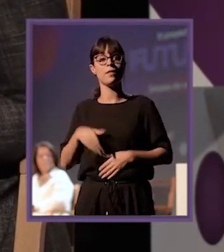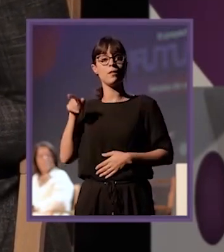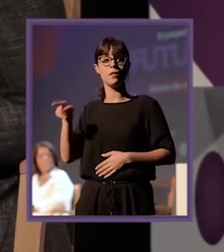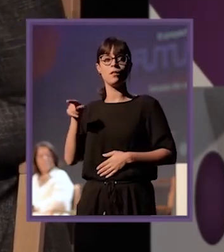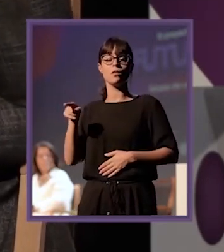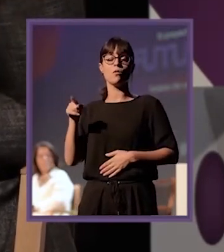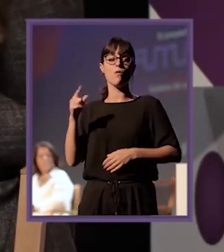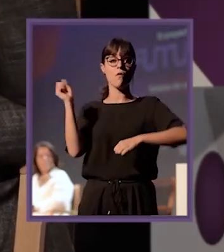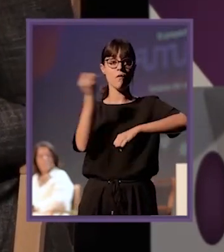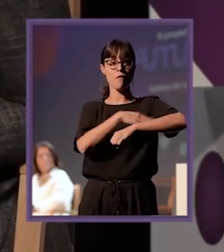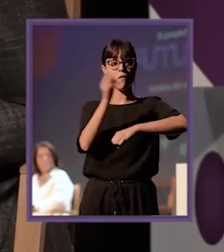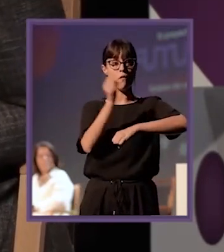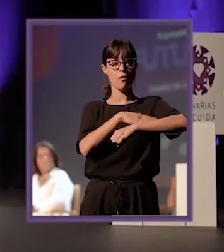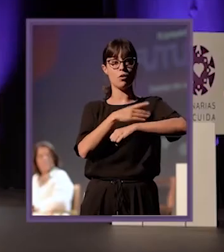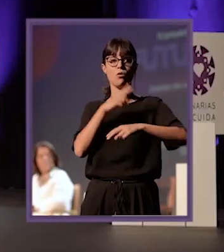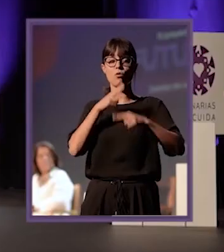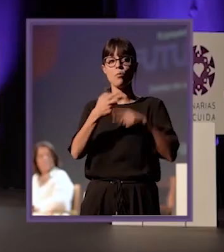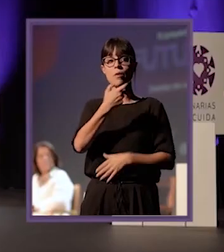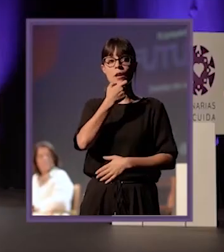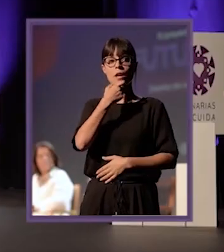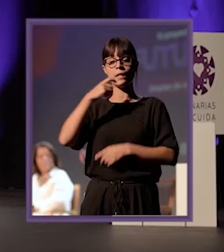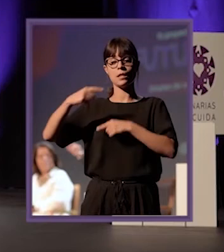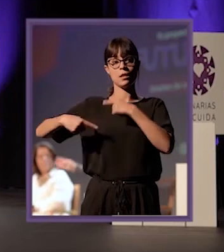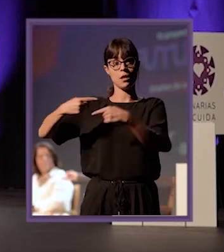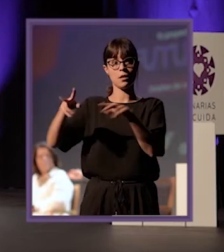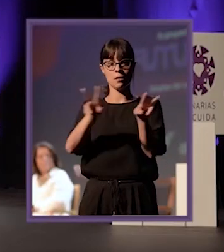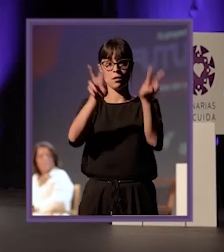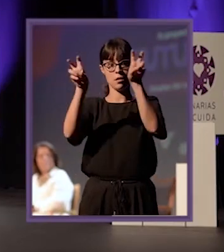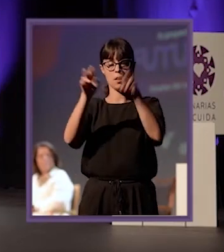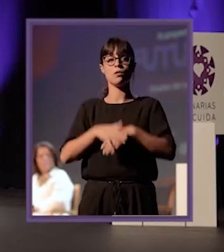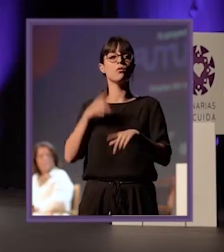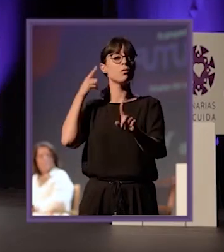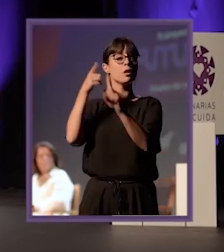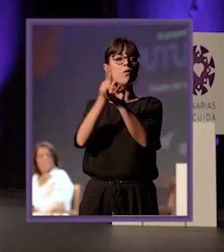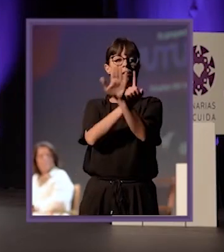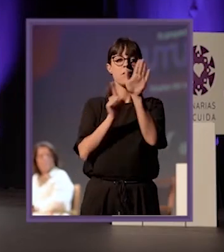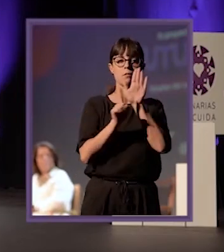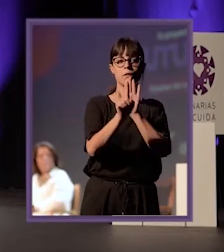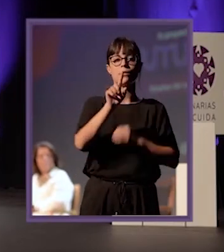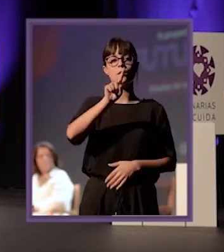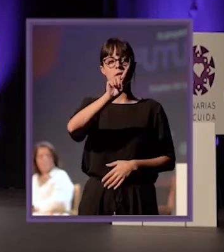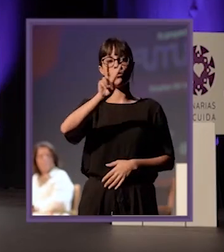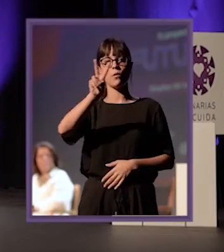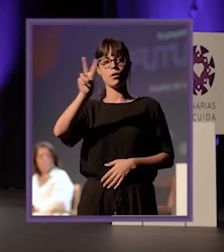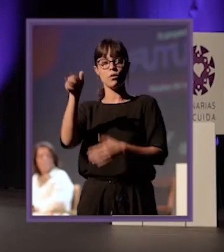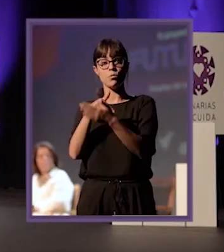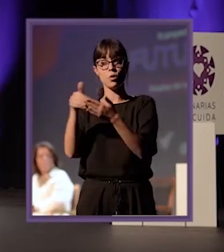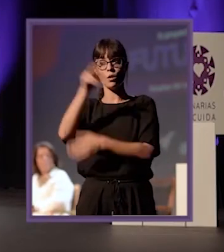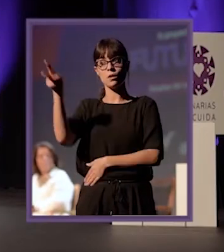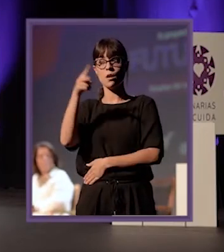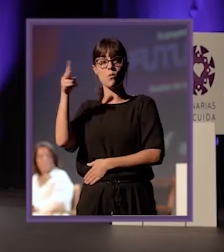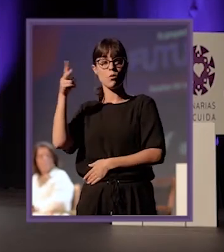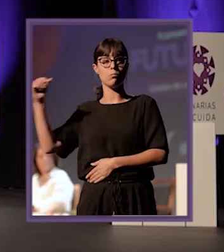son fondos que se dividen en el mecanismo de recuperación y resiliencia, 122 millones que vienen para el plan Canarias te cuida,